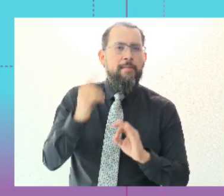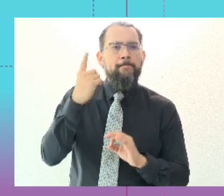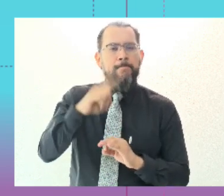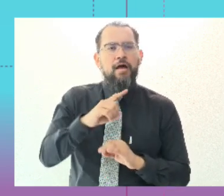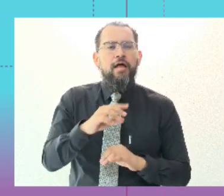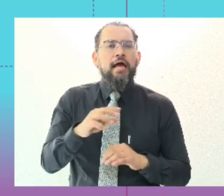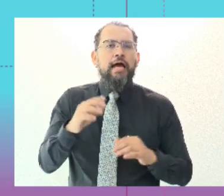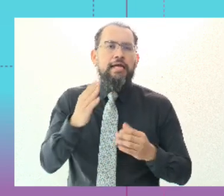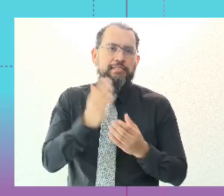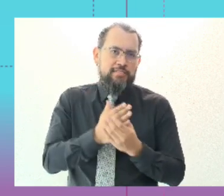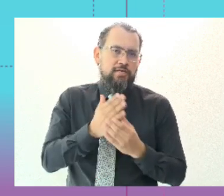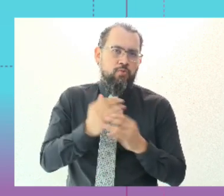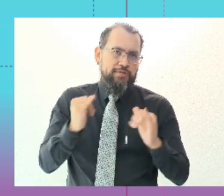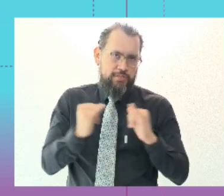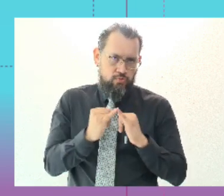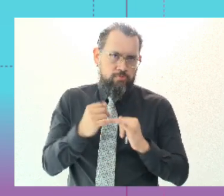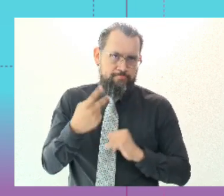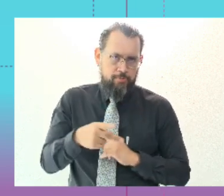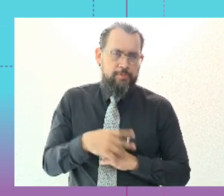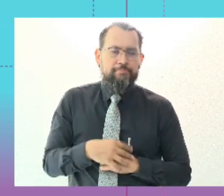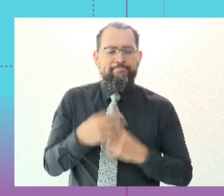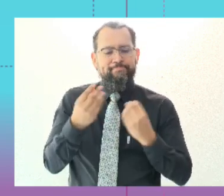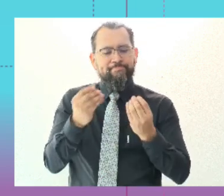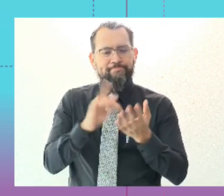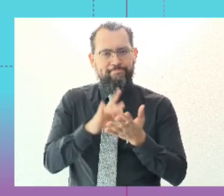archivos institucionales. Muchísimas gracias.